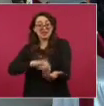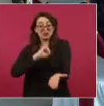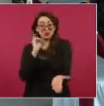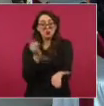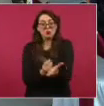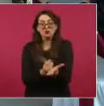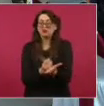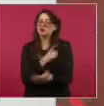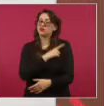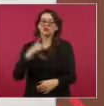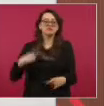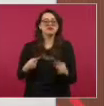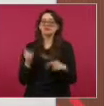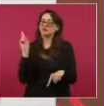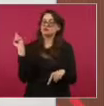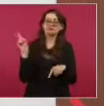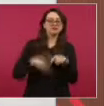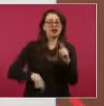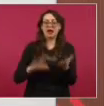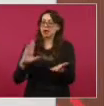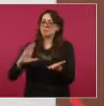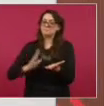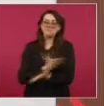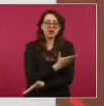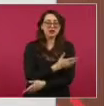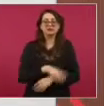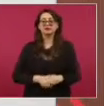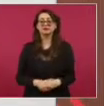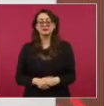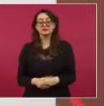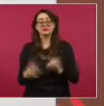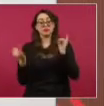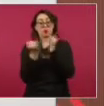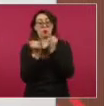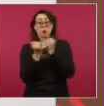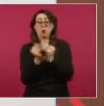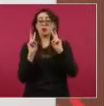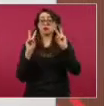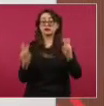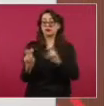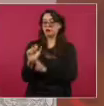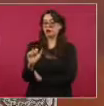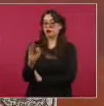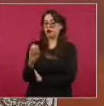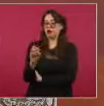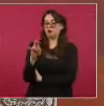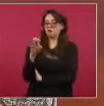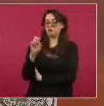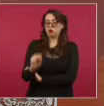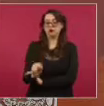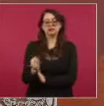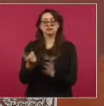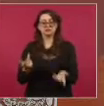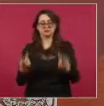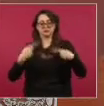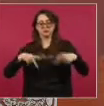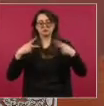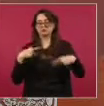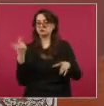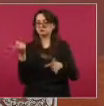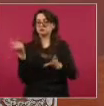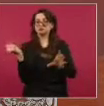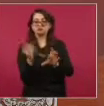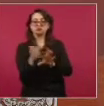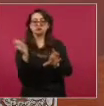impositiva. Y en el caso de las AFORES, aspiramos a que los más de 5 billones de pesos de los trabajadores que hoy